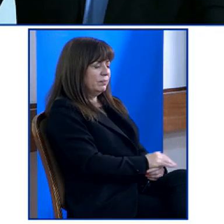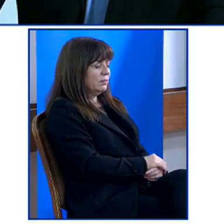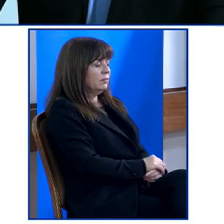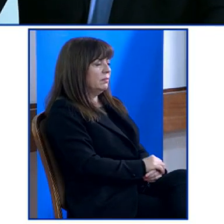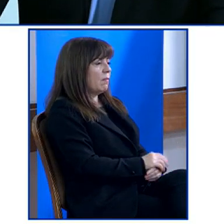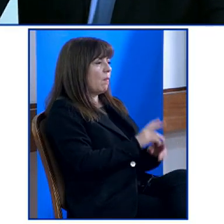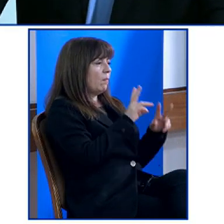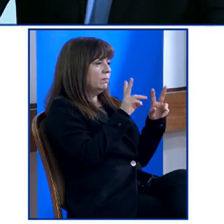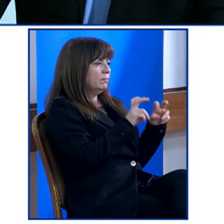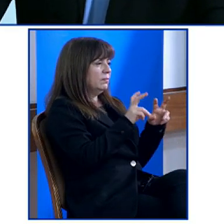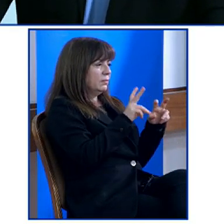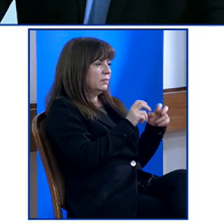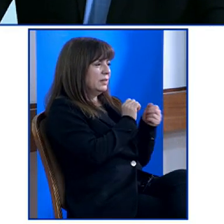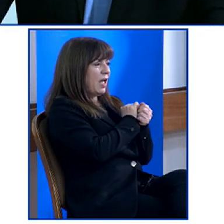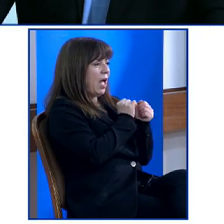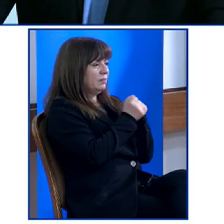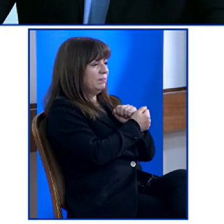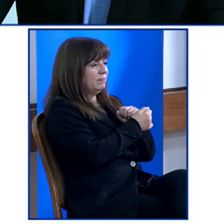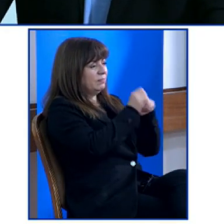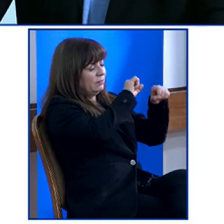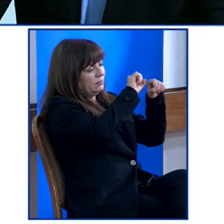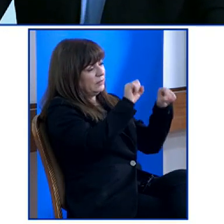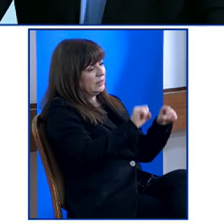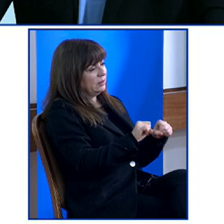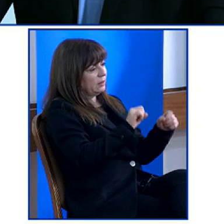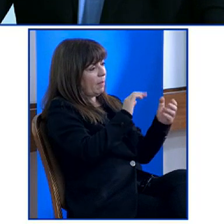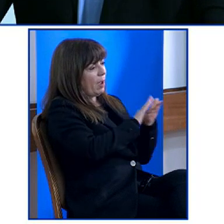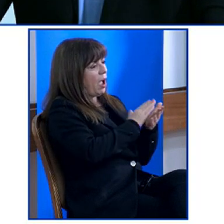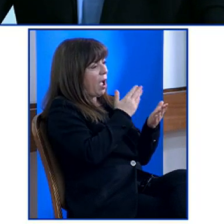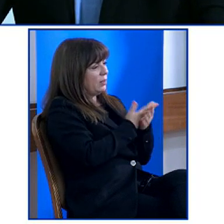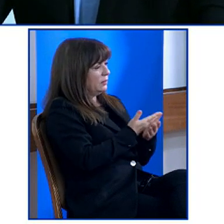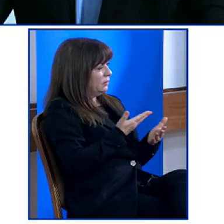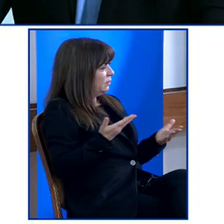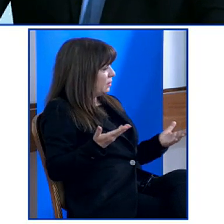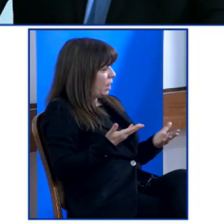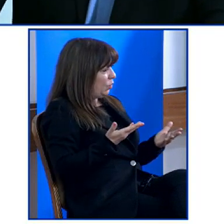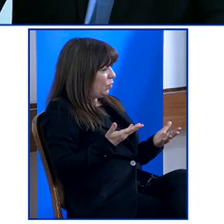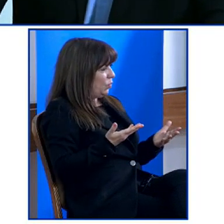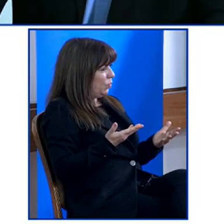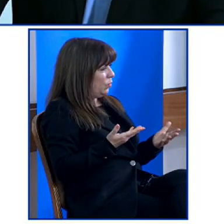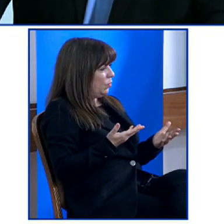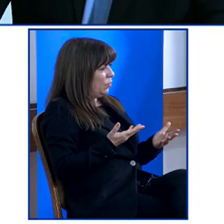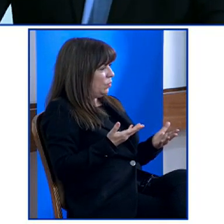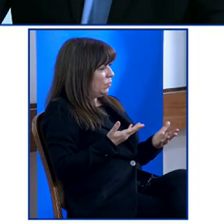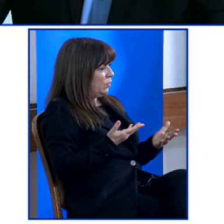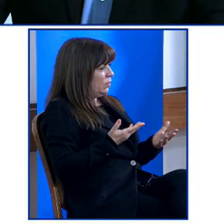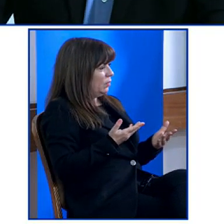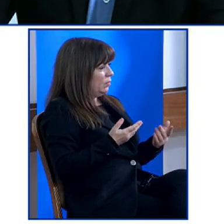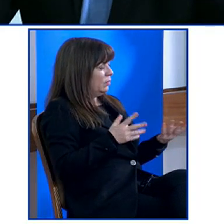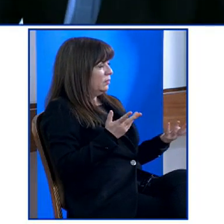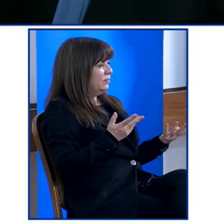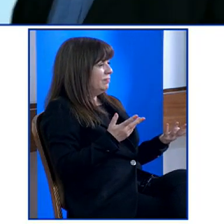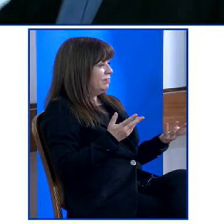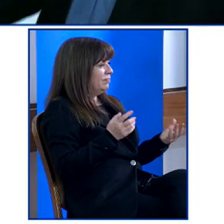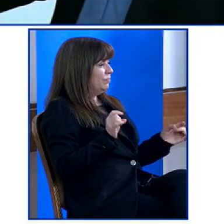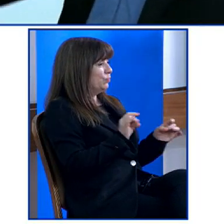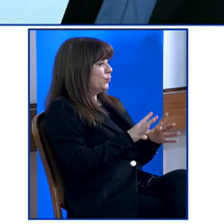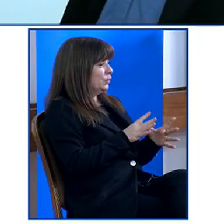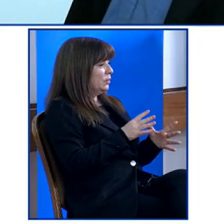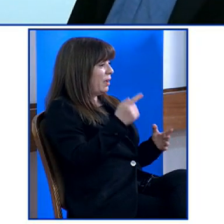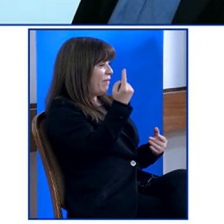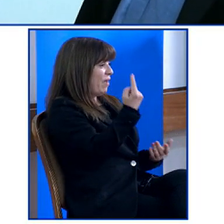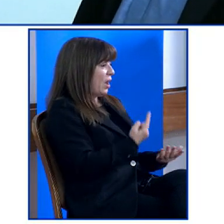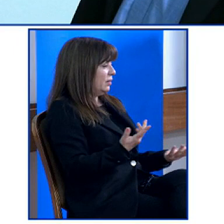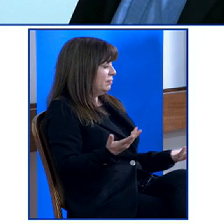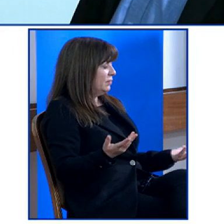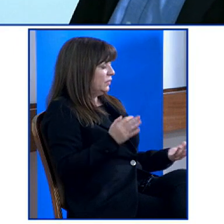es un tema de adaptación del sistema de salud a lo que se nos viene. Bueno,